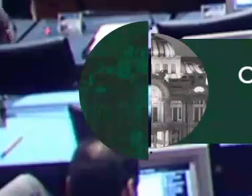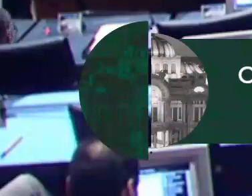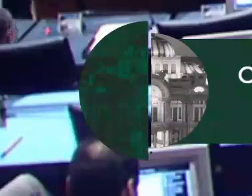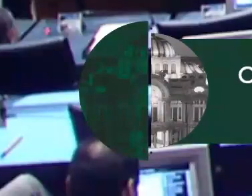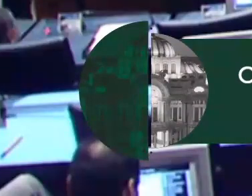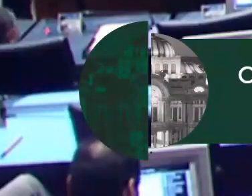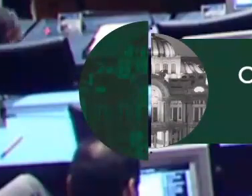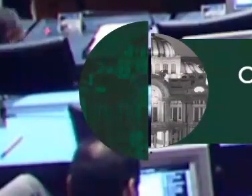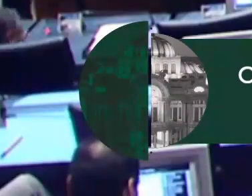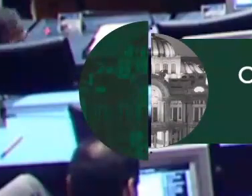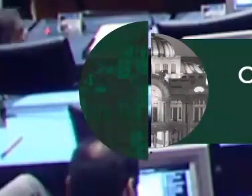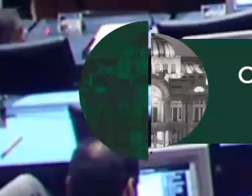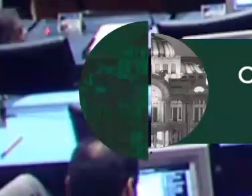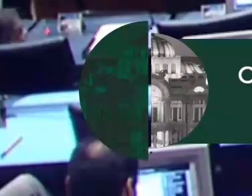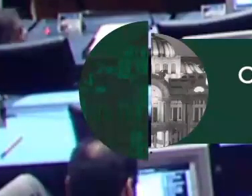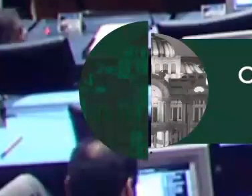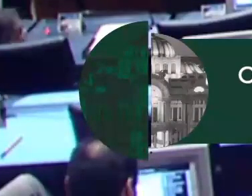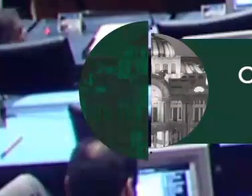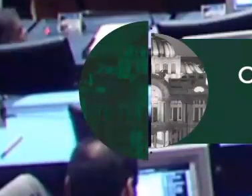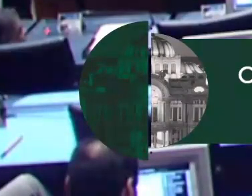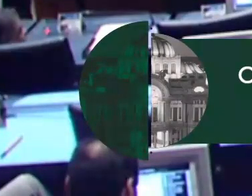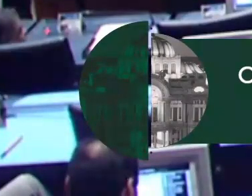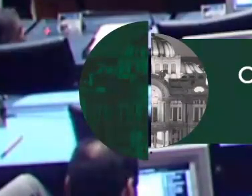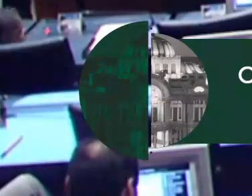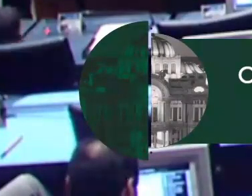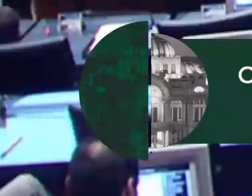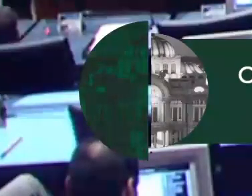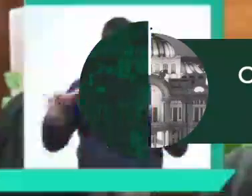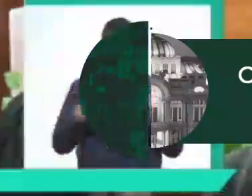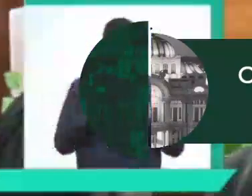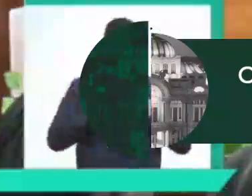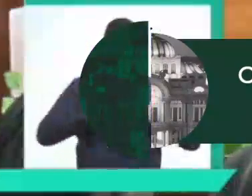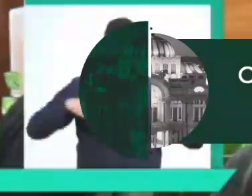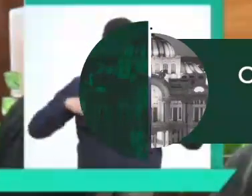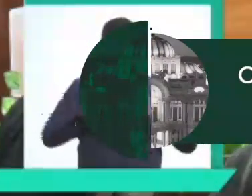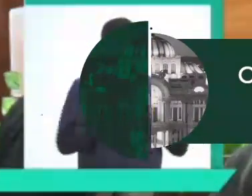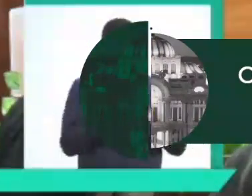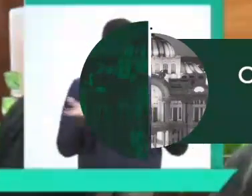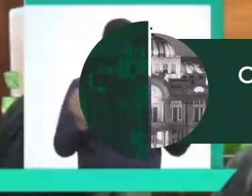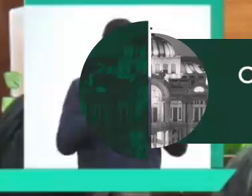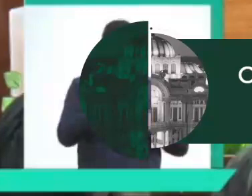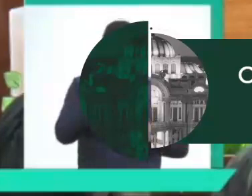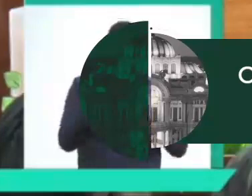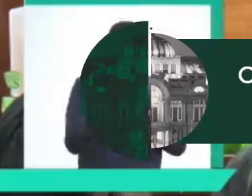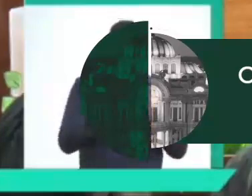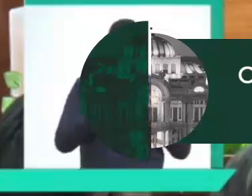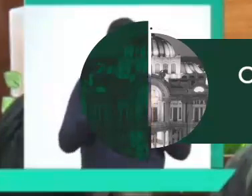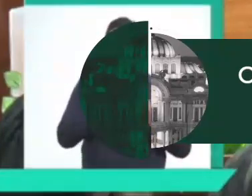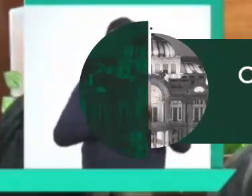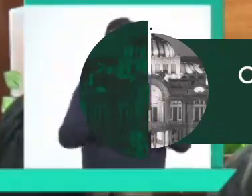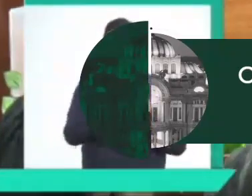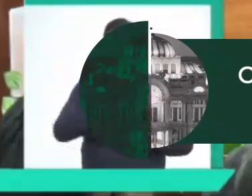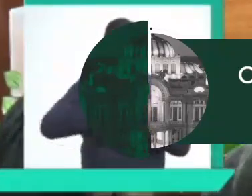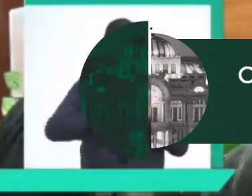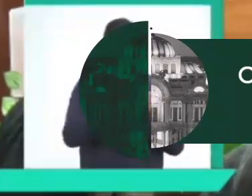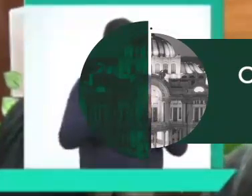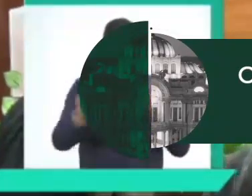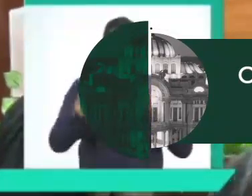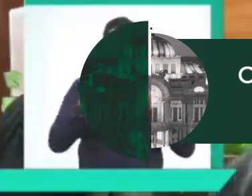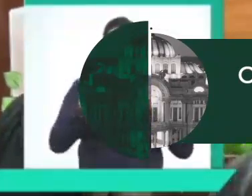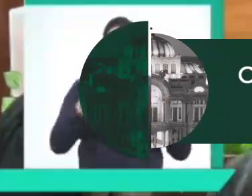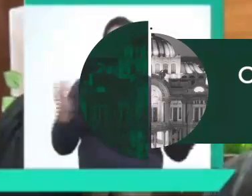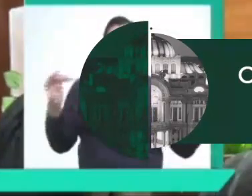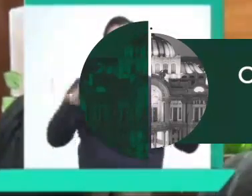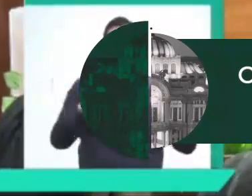de Coordinación Política, la JUCOPO, del Senado de la República someta al Pleno el nombramiento de quien sustituirá a